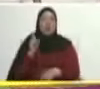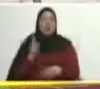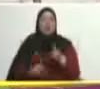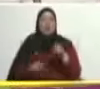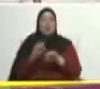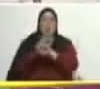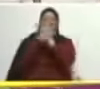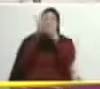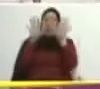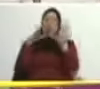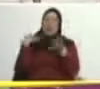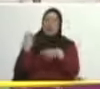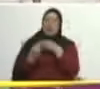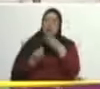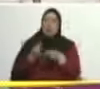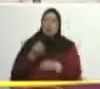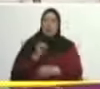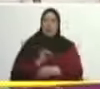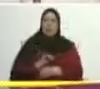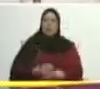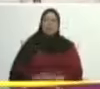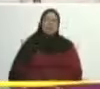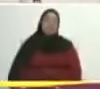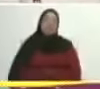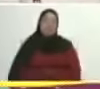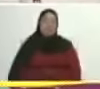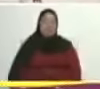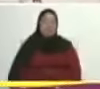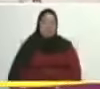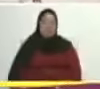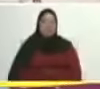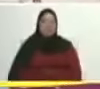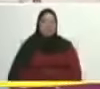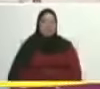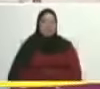Claro que lo podemos hacer y tenemos que hacerlo.